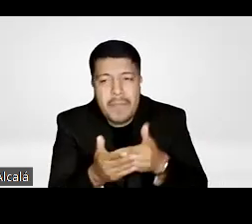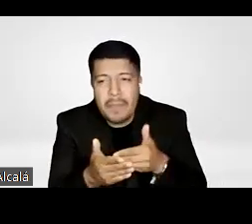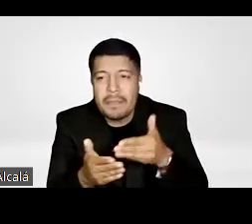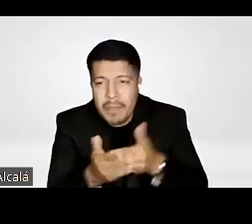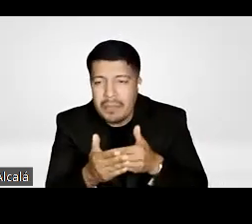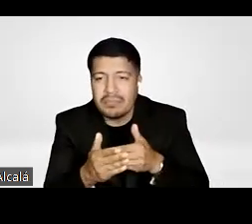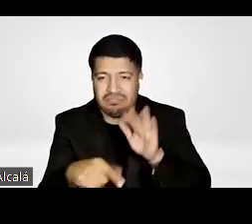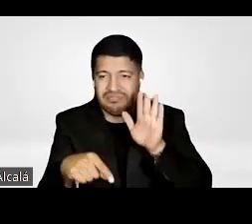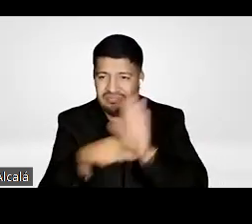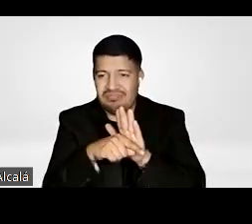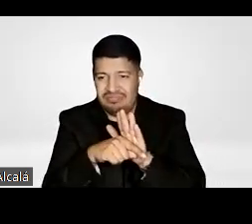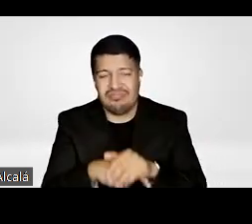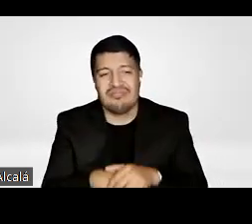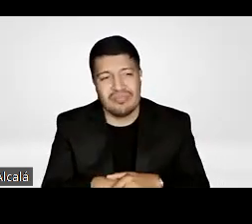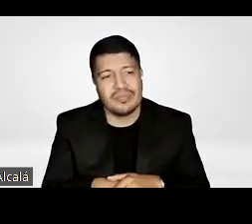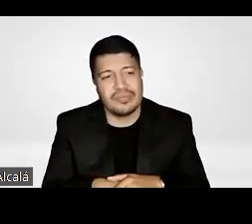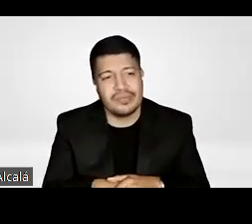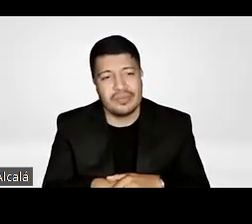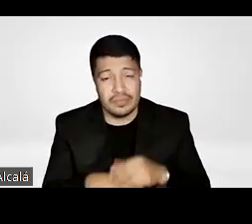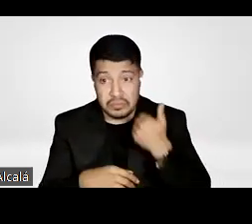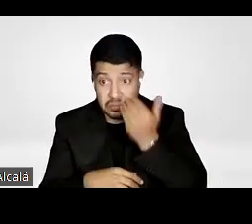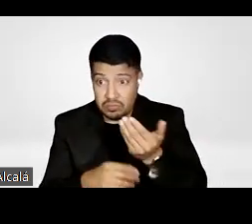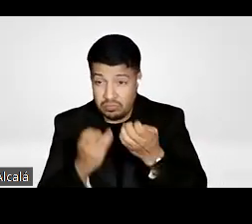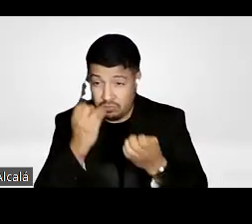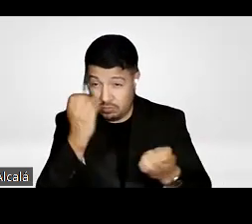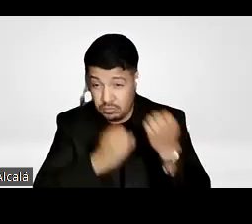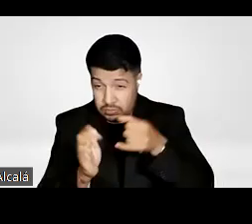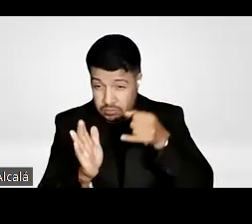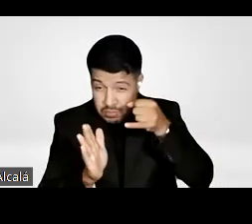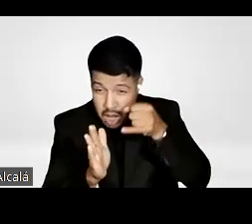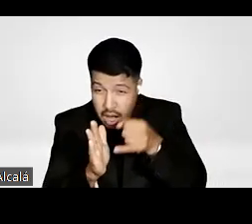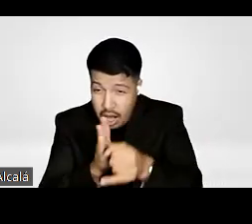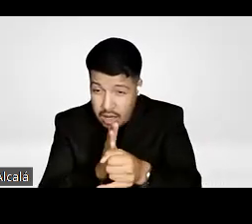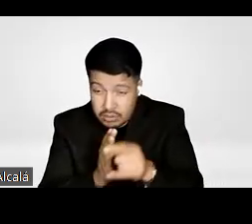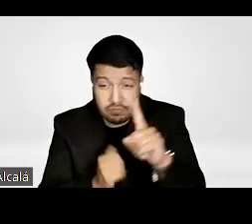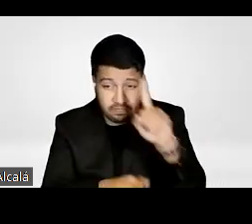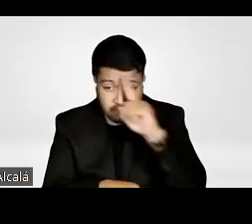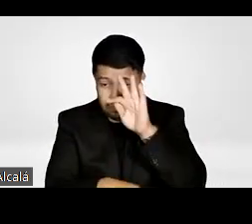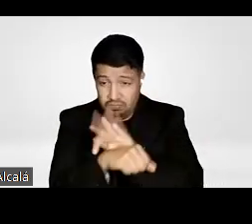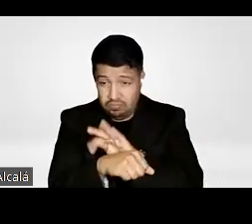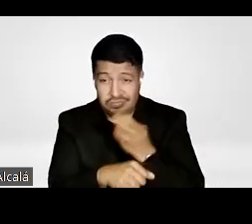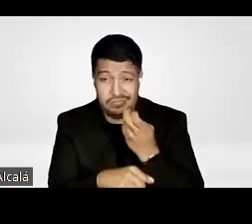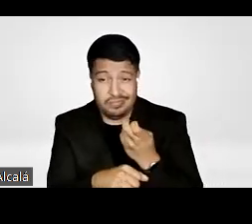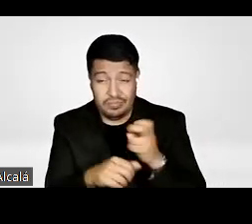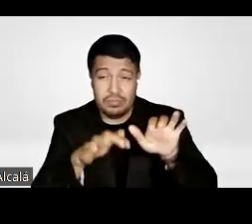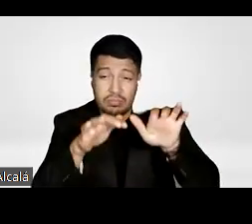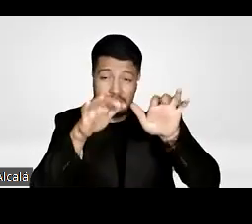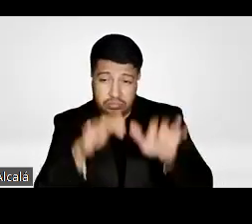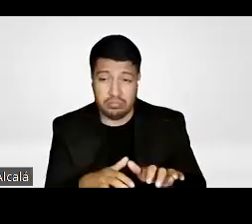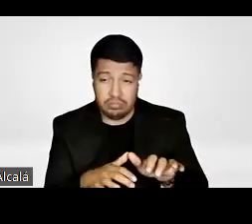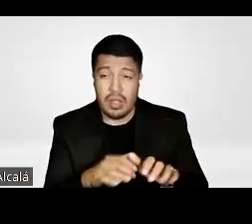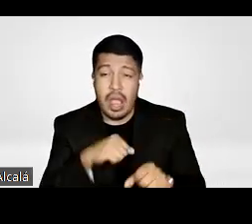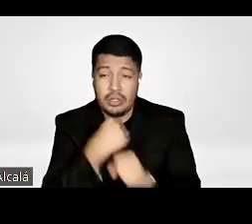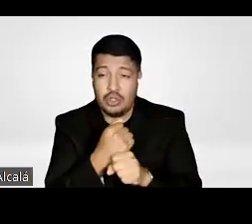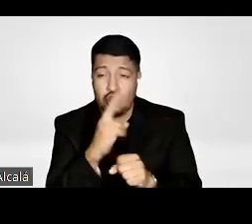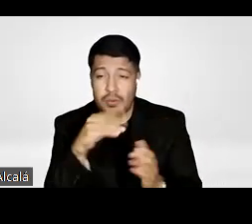Quisiera, para quien le interese saber un poquito más y leer un poco más sobre esto, recomendarles este artículo del año